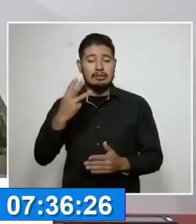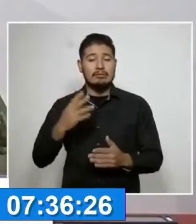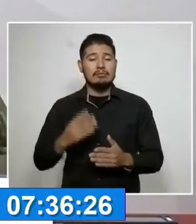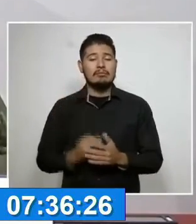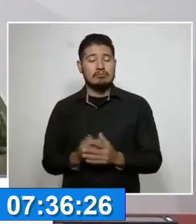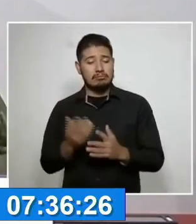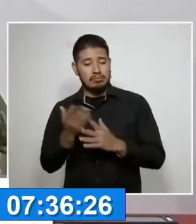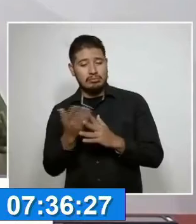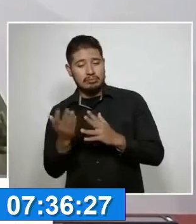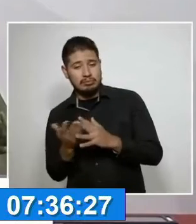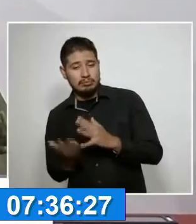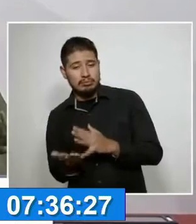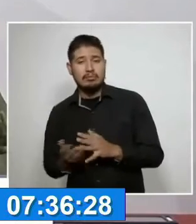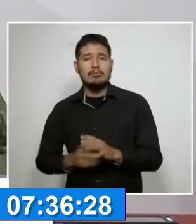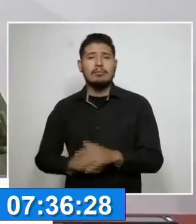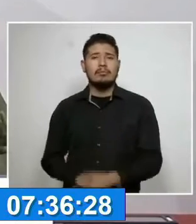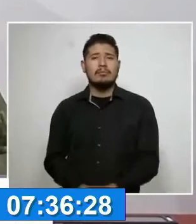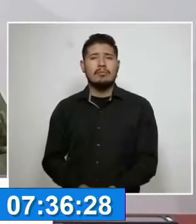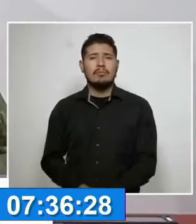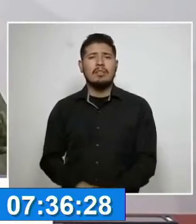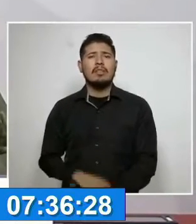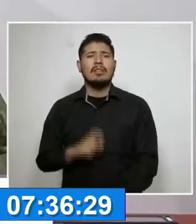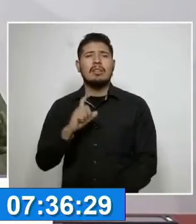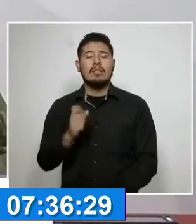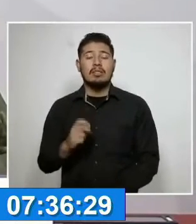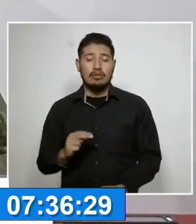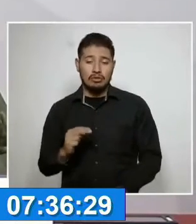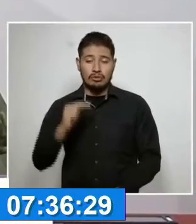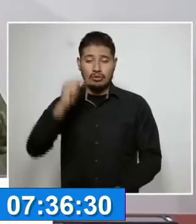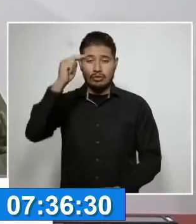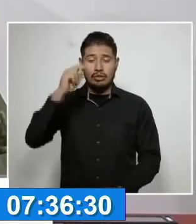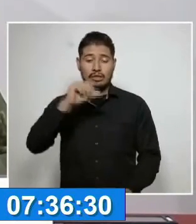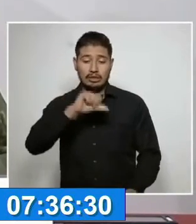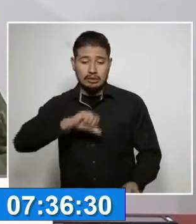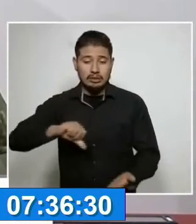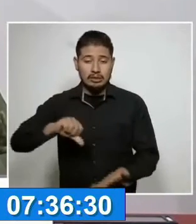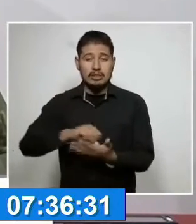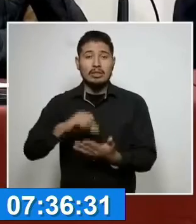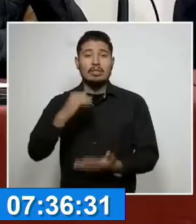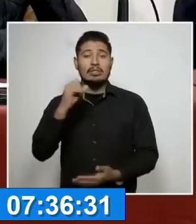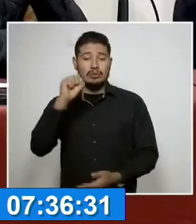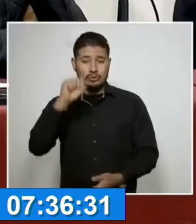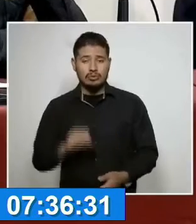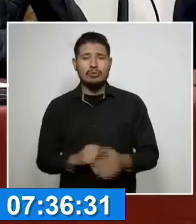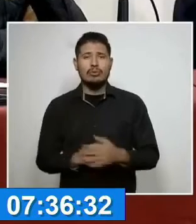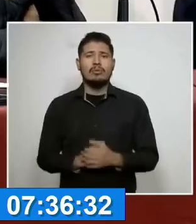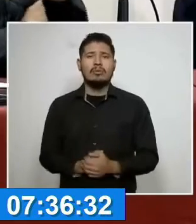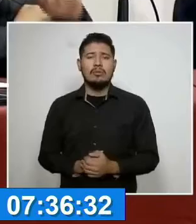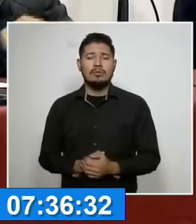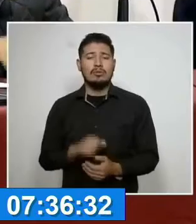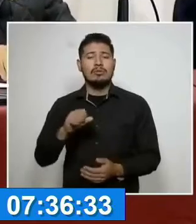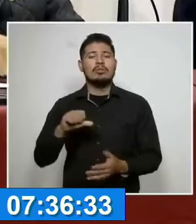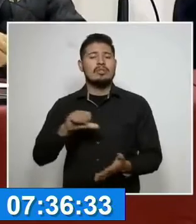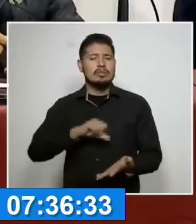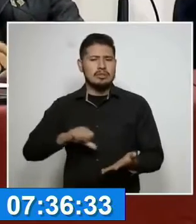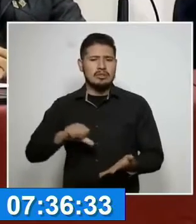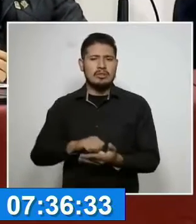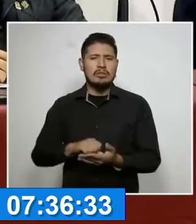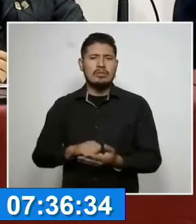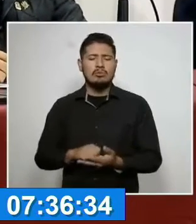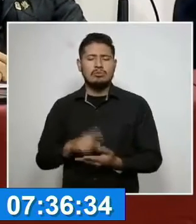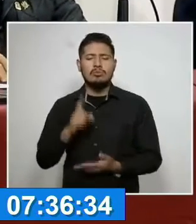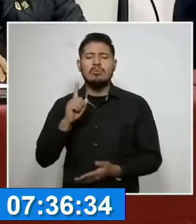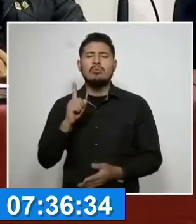nuevas, reforzar o replantear los despliegues. 30 días, anote la